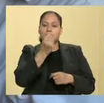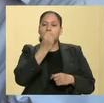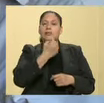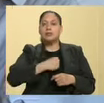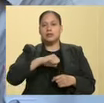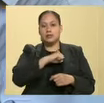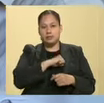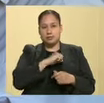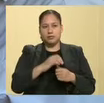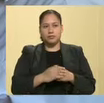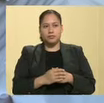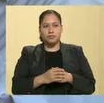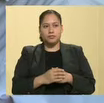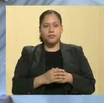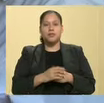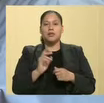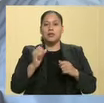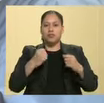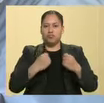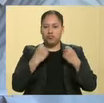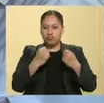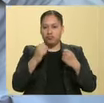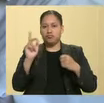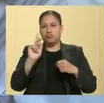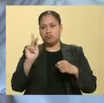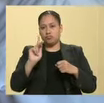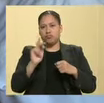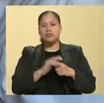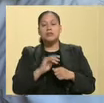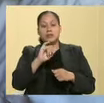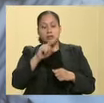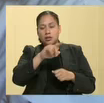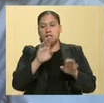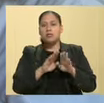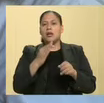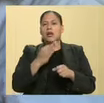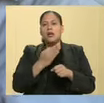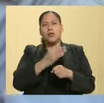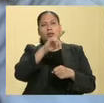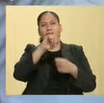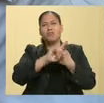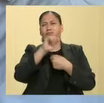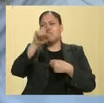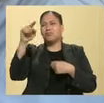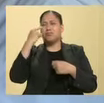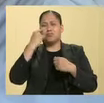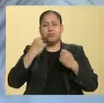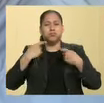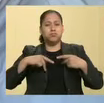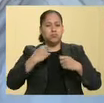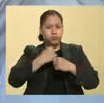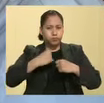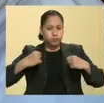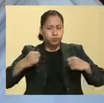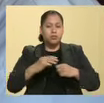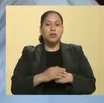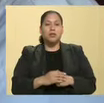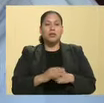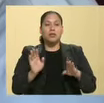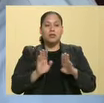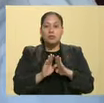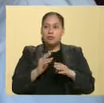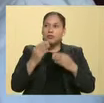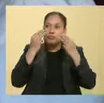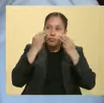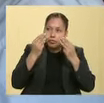sano. Proteína. Sí, porque estamos con el problema de la obesidad, porque digo, como dice aquel, para muestra basta